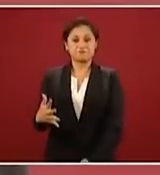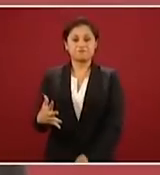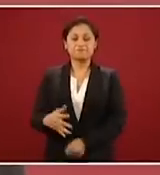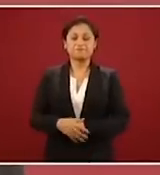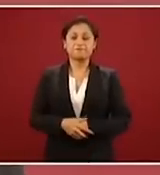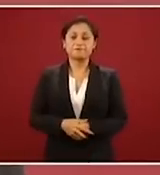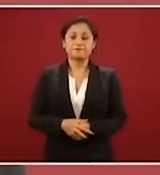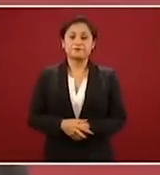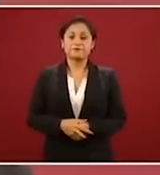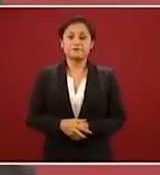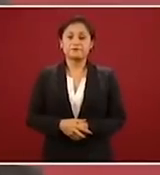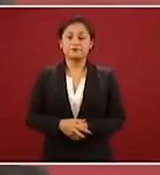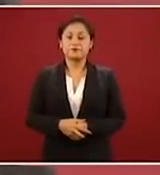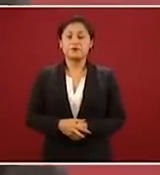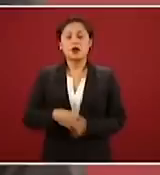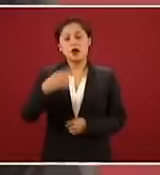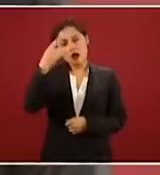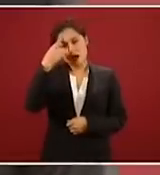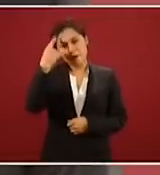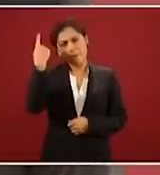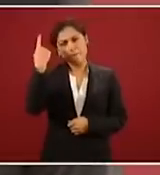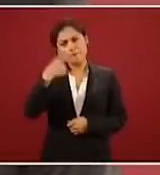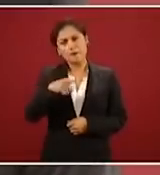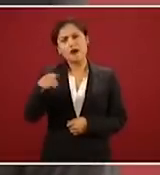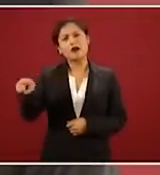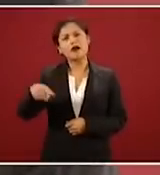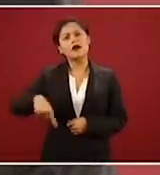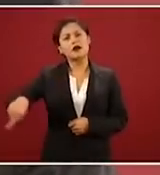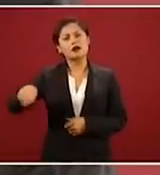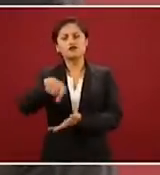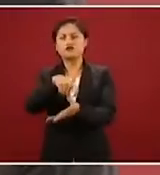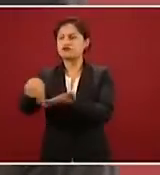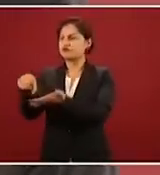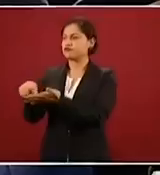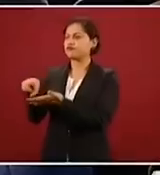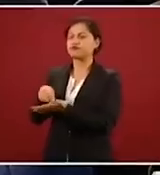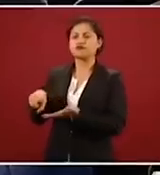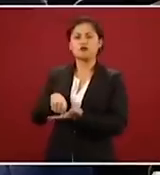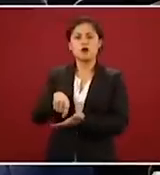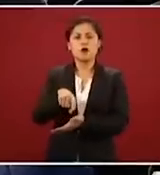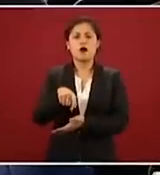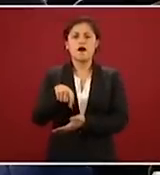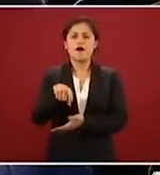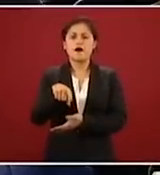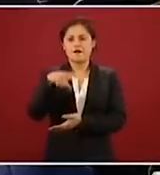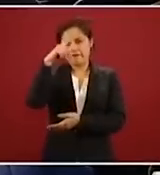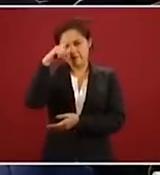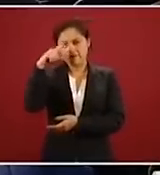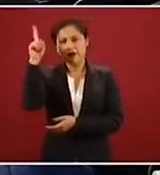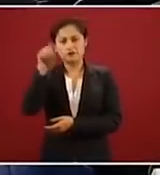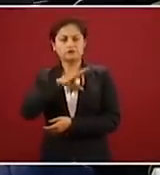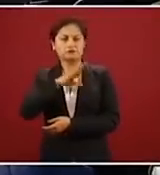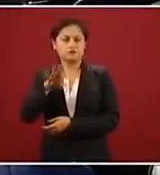para la obtención de la materia prima del etileno.